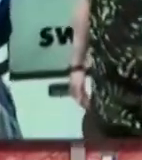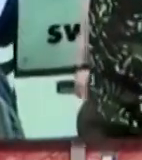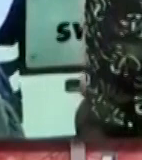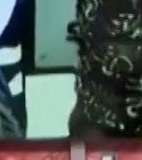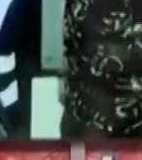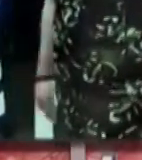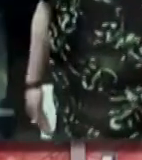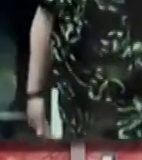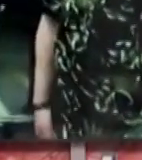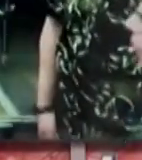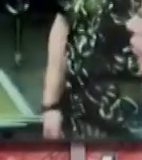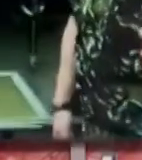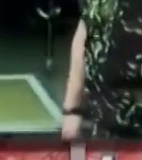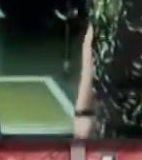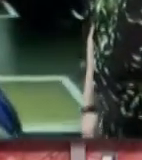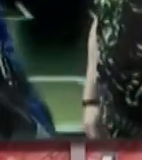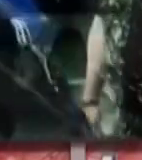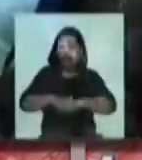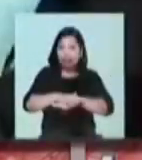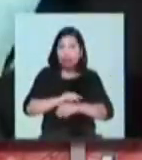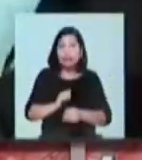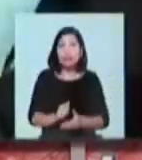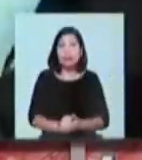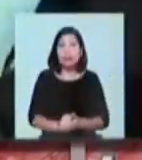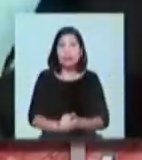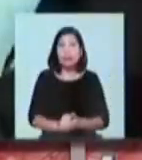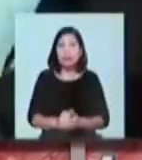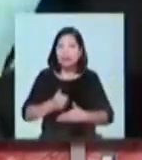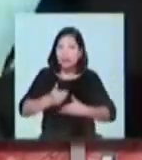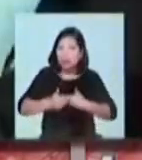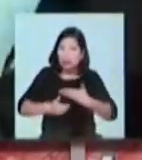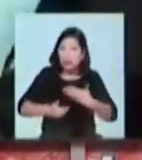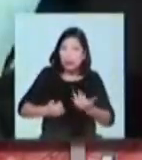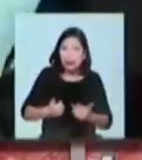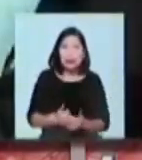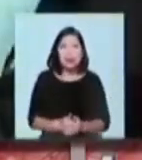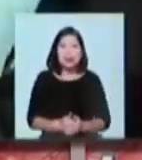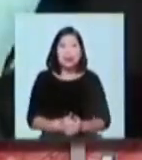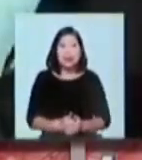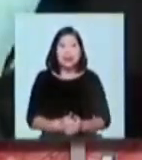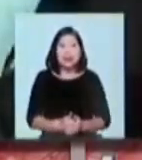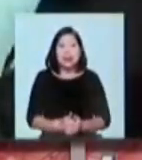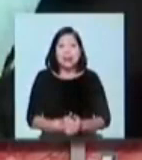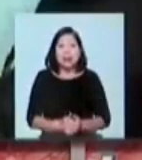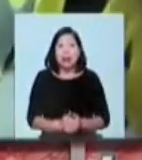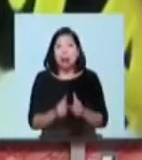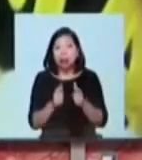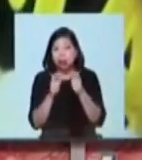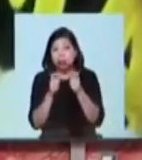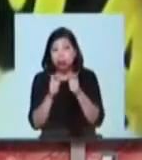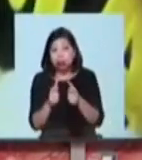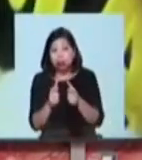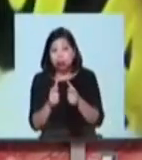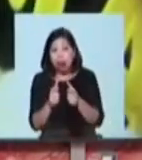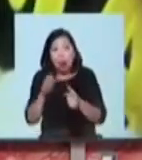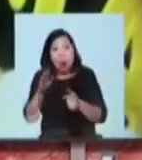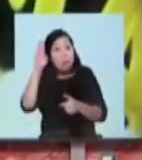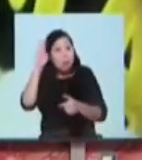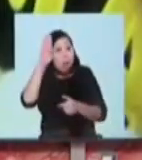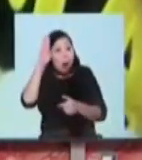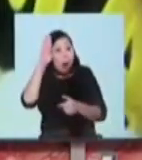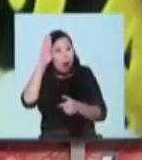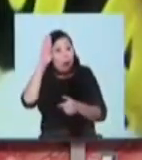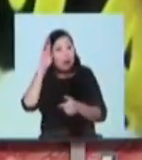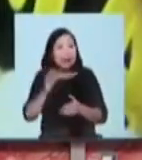y mientras tanto va a estar bajo prisión preventiva. Veo como algo muy remoto, si muy probable, que se elevaría por un